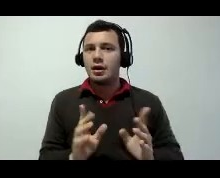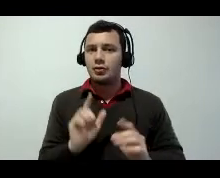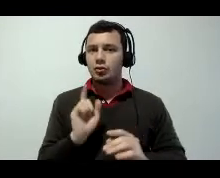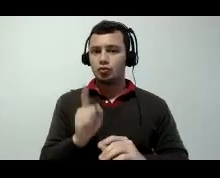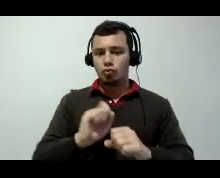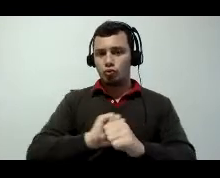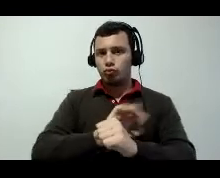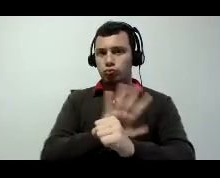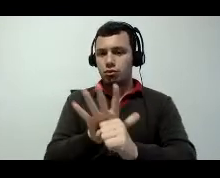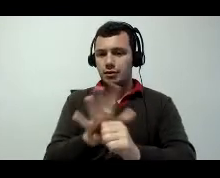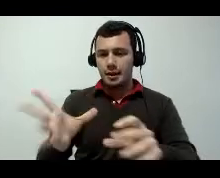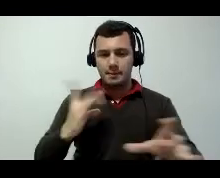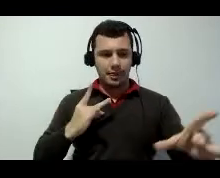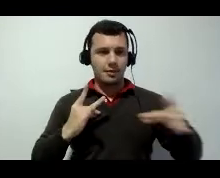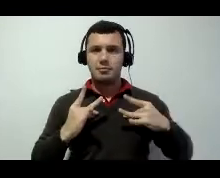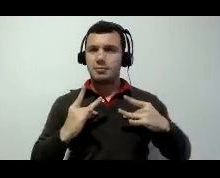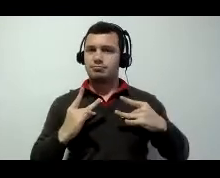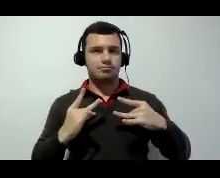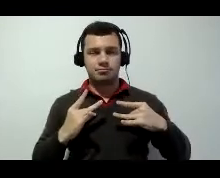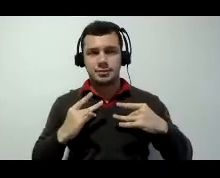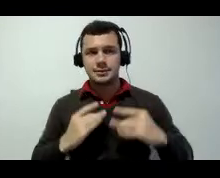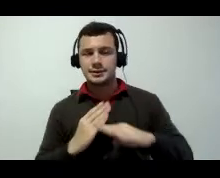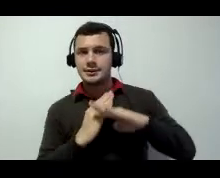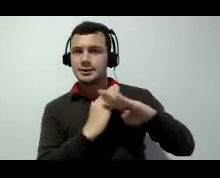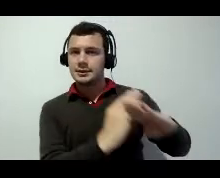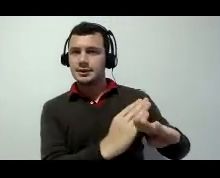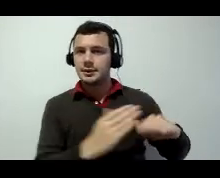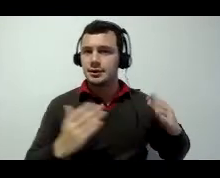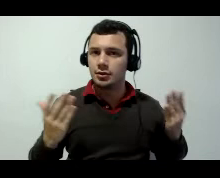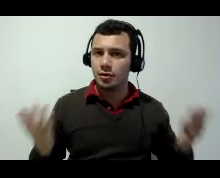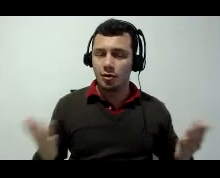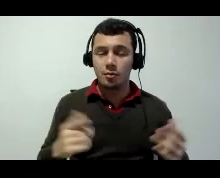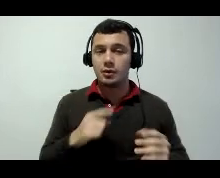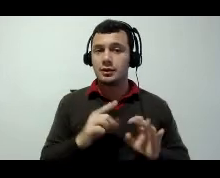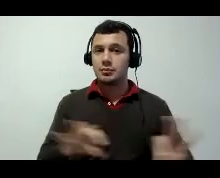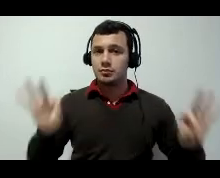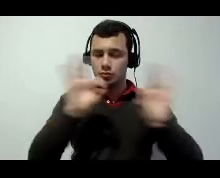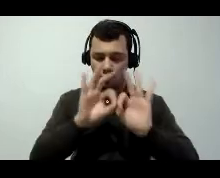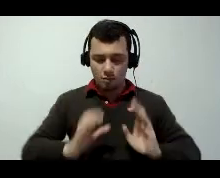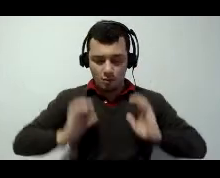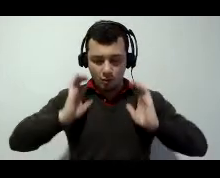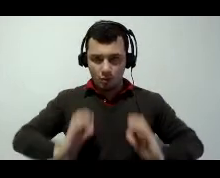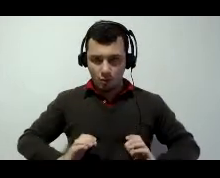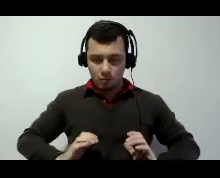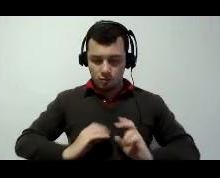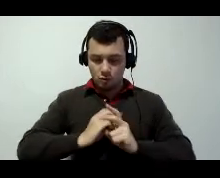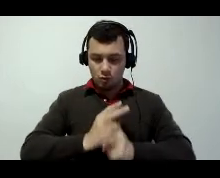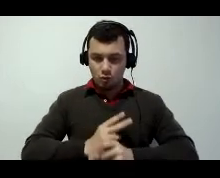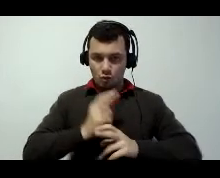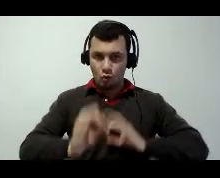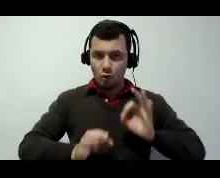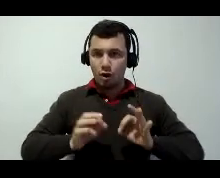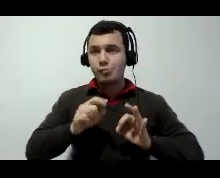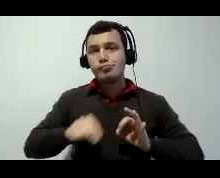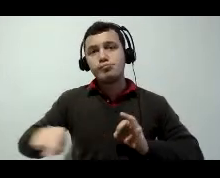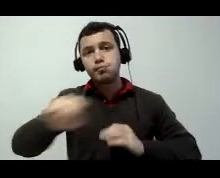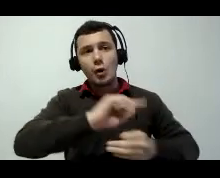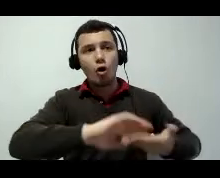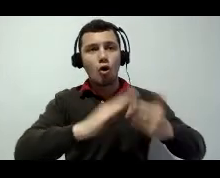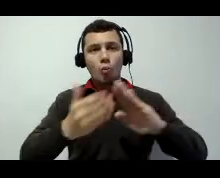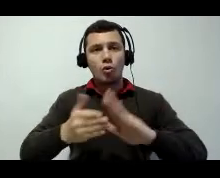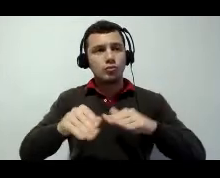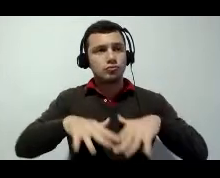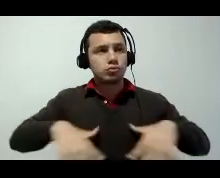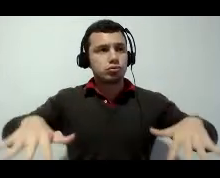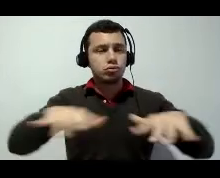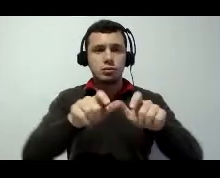COVID-19. Estos pilares están relacionados con el cuidado personal y con el cuidado comunitario y decimos que son acciones transversales porque no